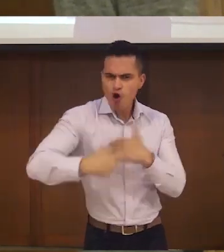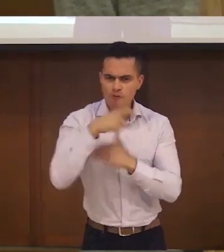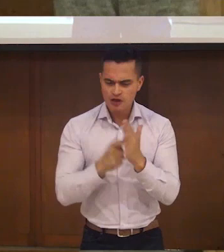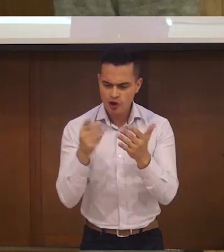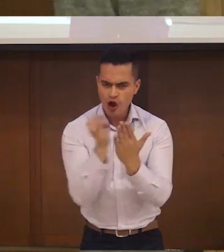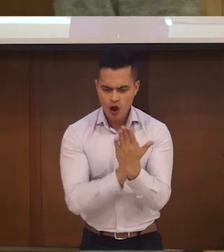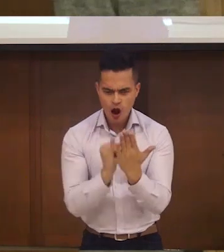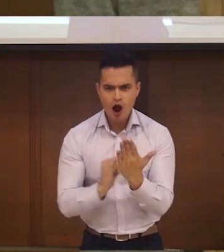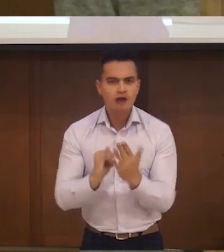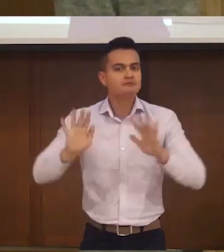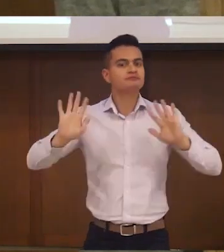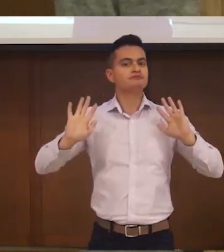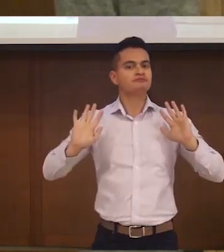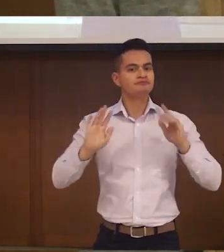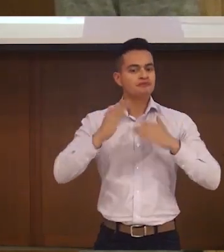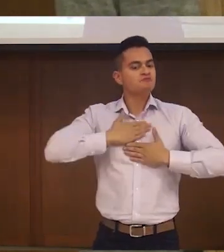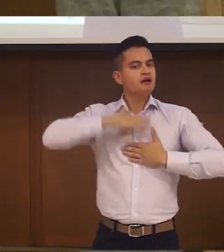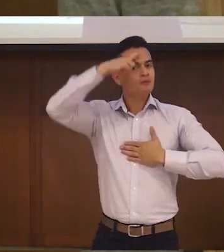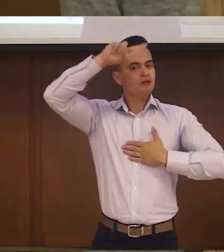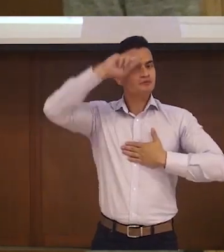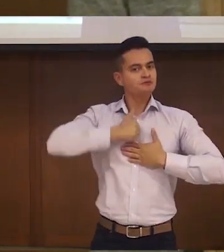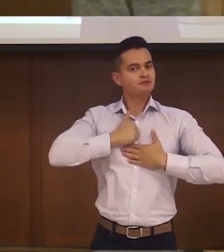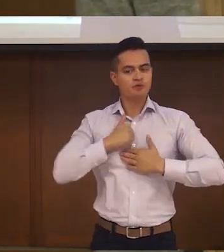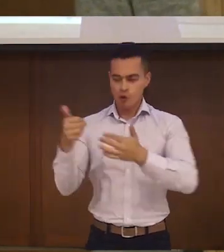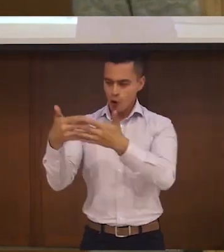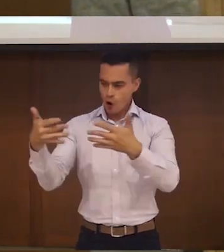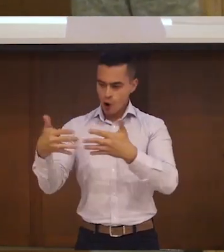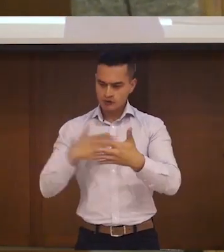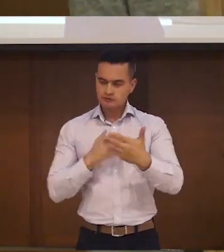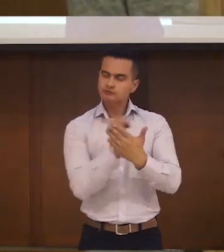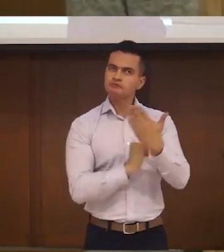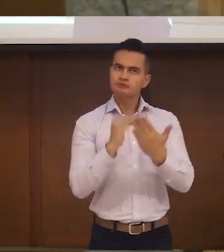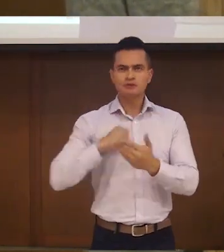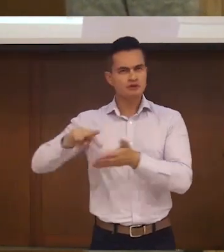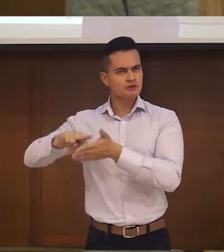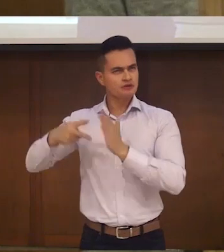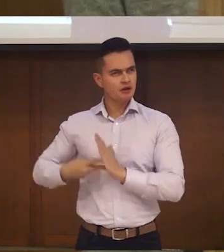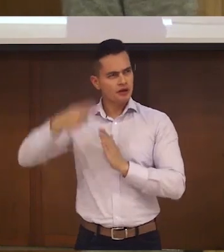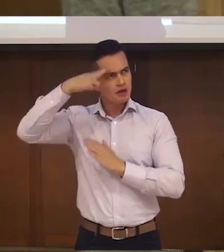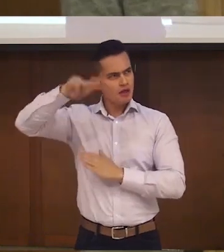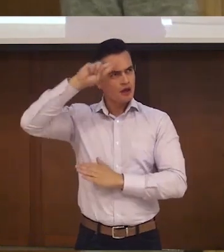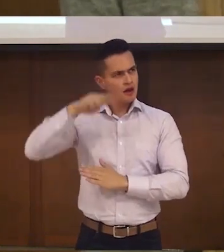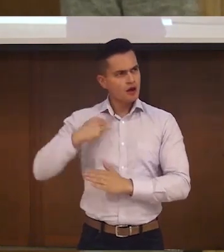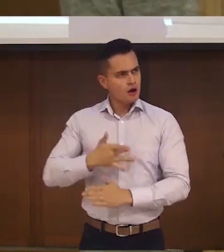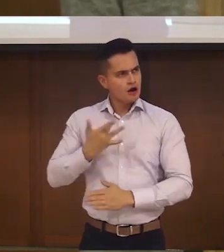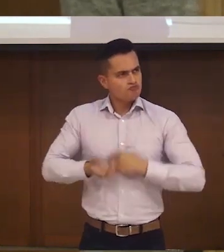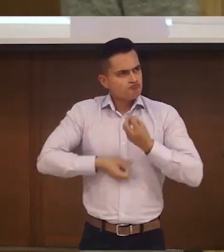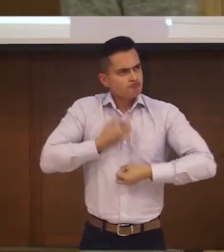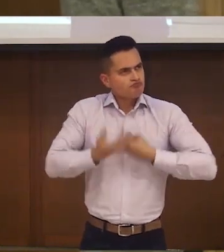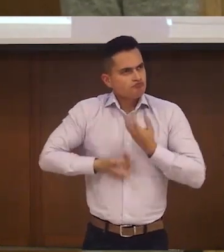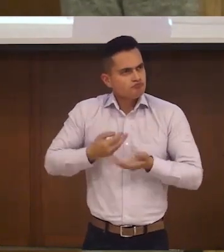en general, de no decir lo mismo que está diciendo el texto en mis dibujos, sino de decir lo que